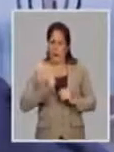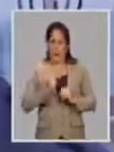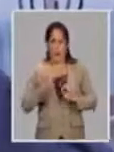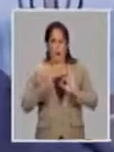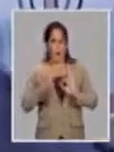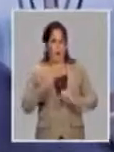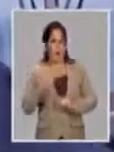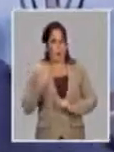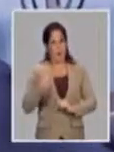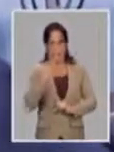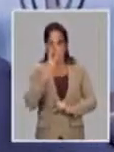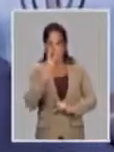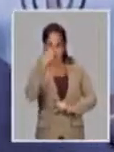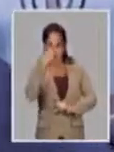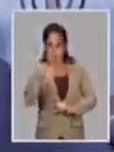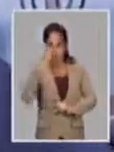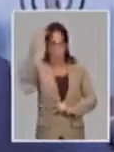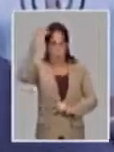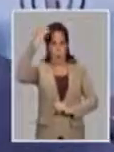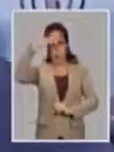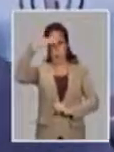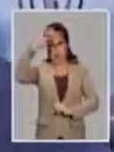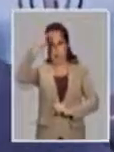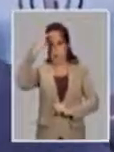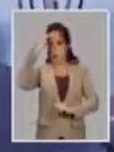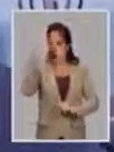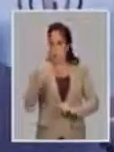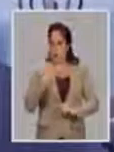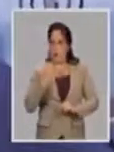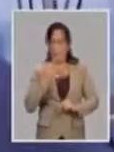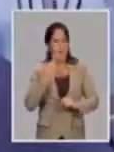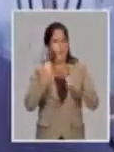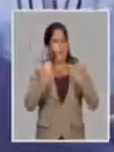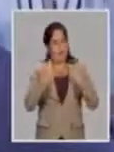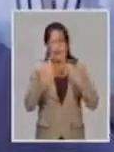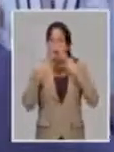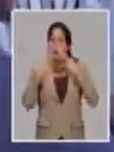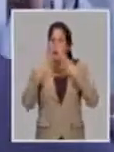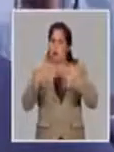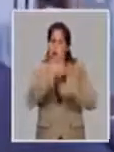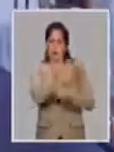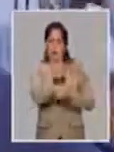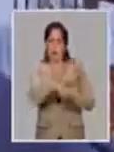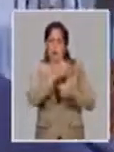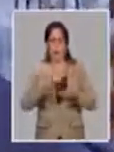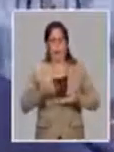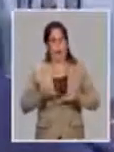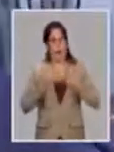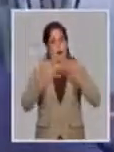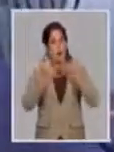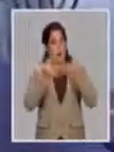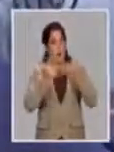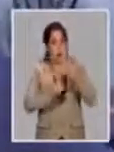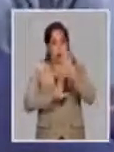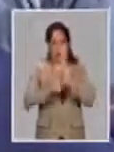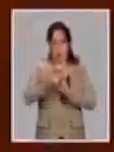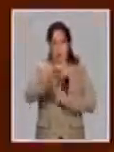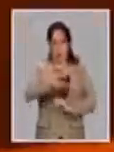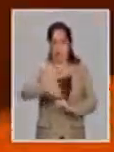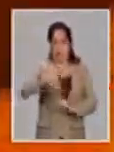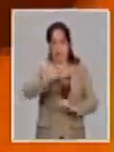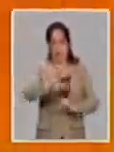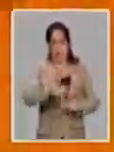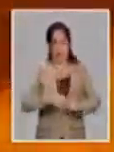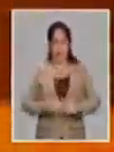nos sentimos protegidos, atendidos, porque necesitamos para la recuperación de